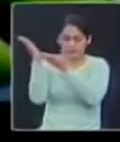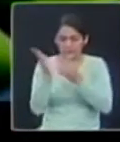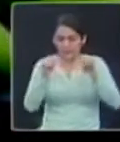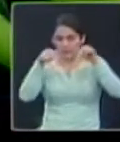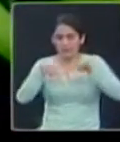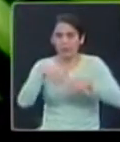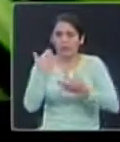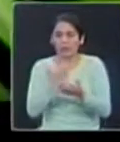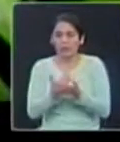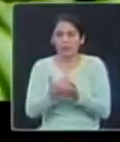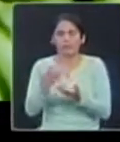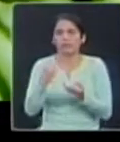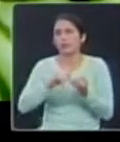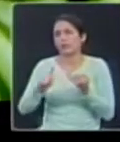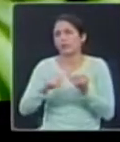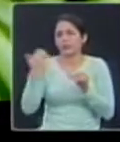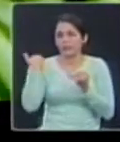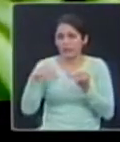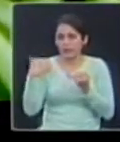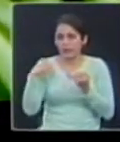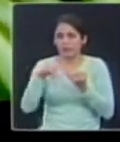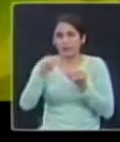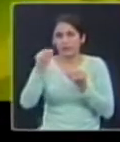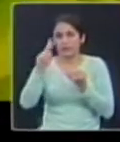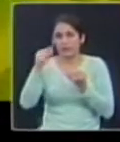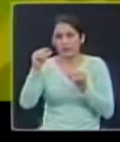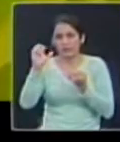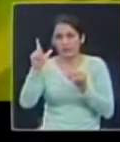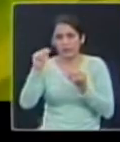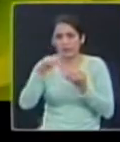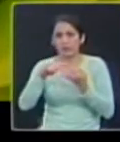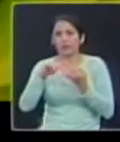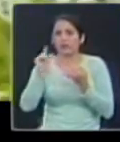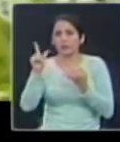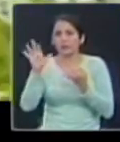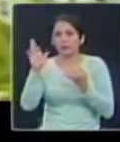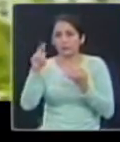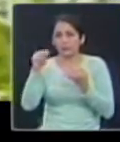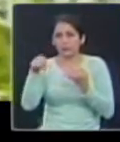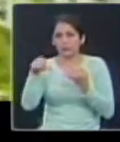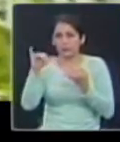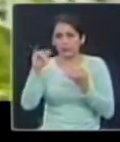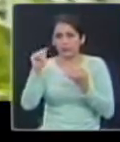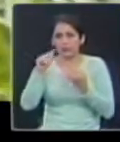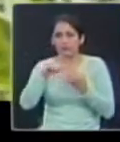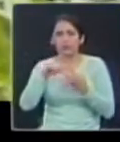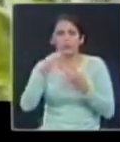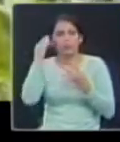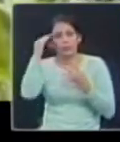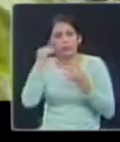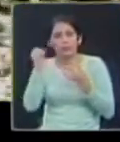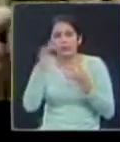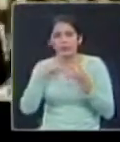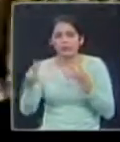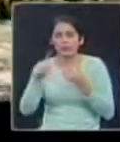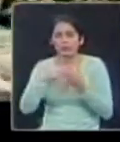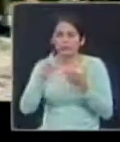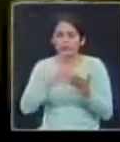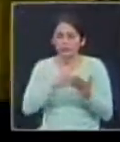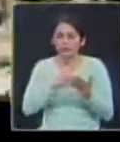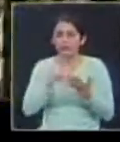de Argentina, de Argelia, de Turquía, de Corea del Sur, Chile, Emiratos Árabes, Estados Unidos,